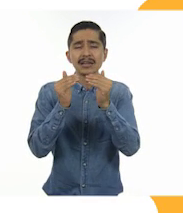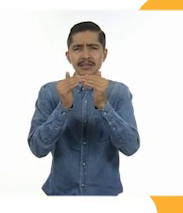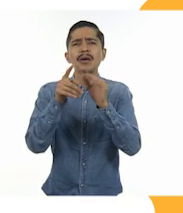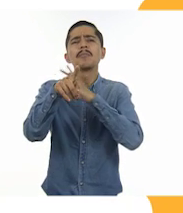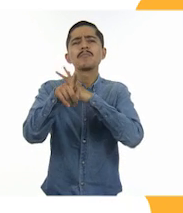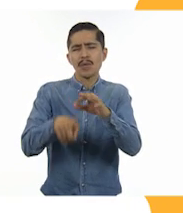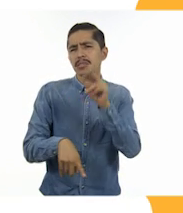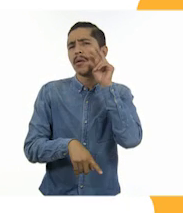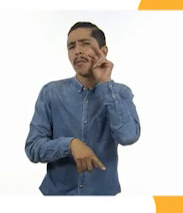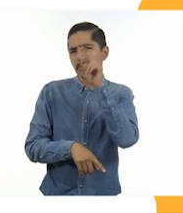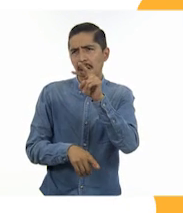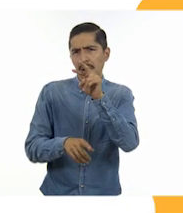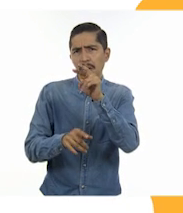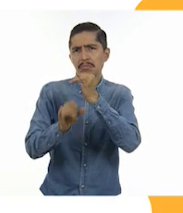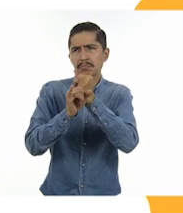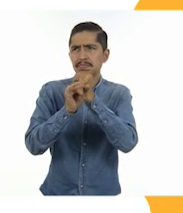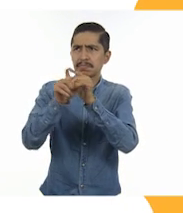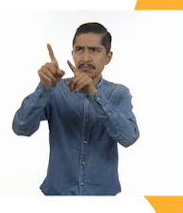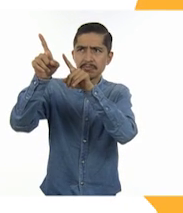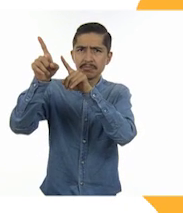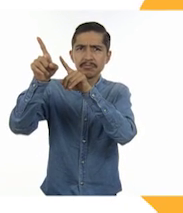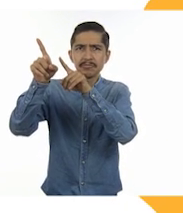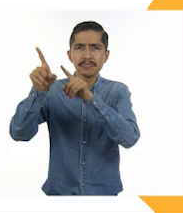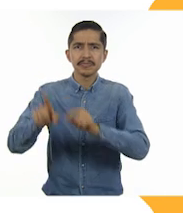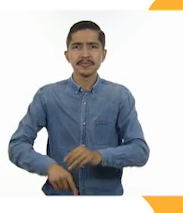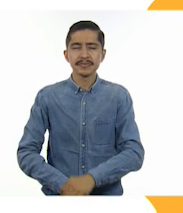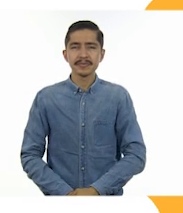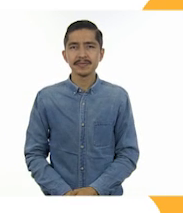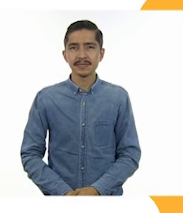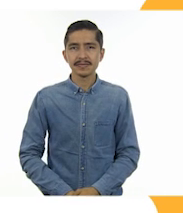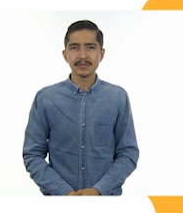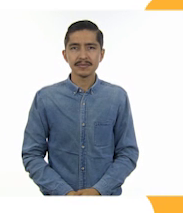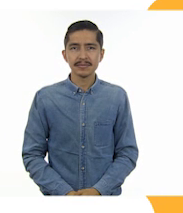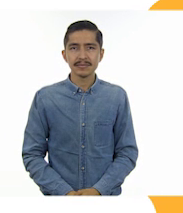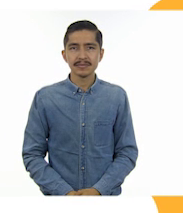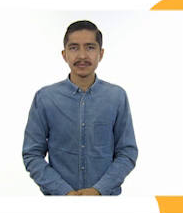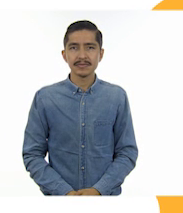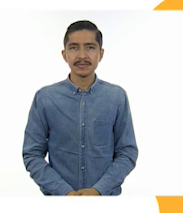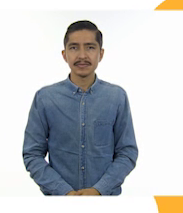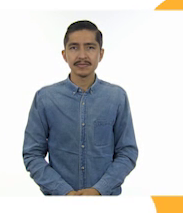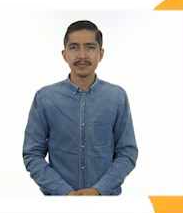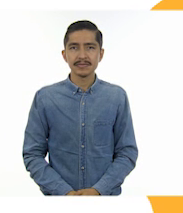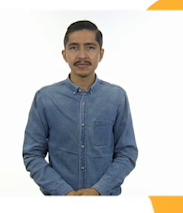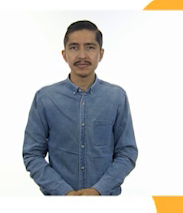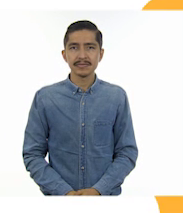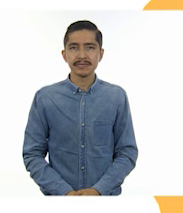en la siguiente liga: aprendeencasa.cep.gov.mx.